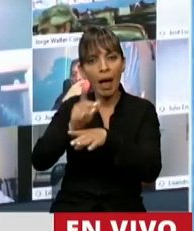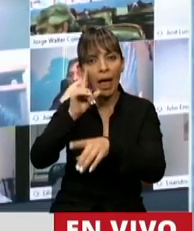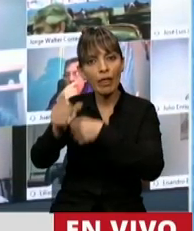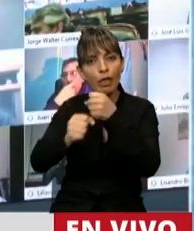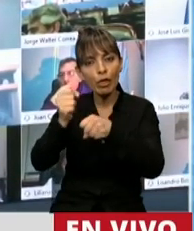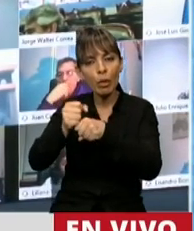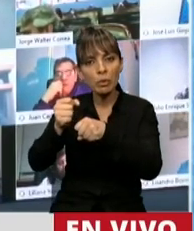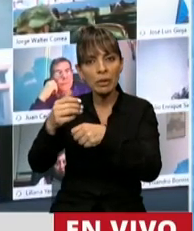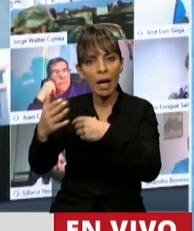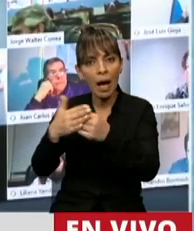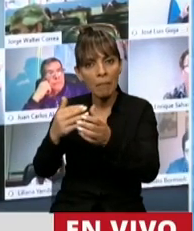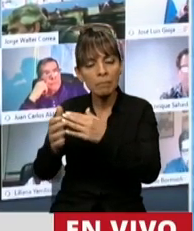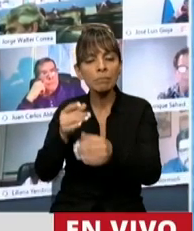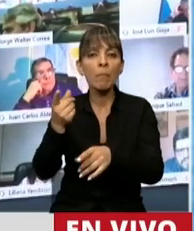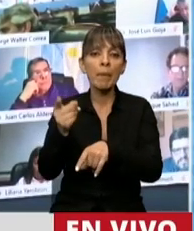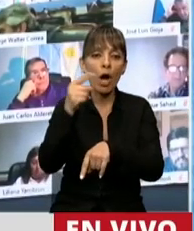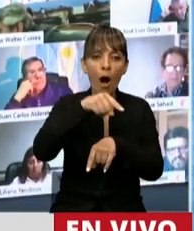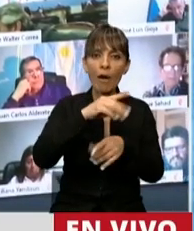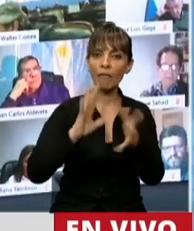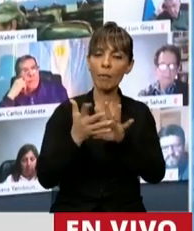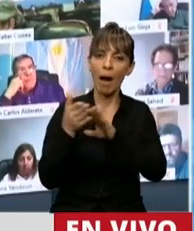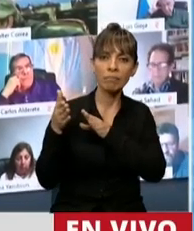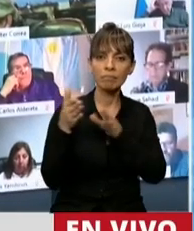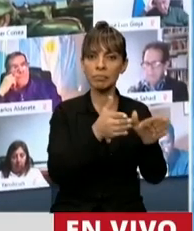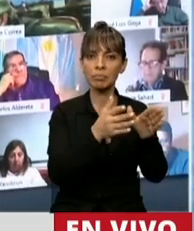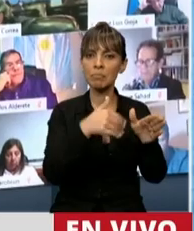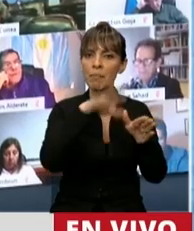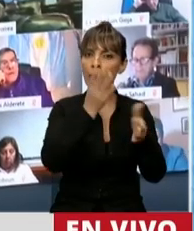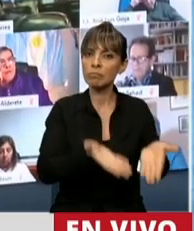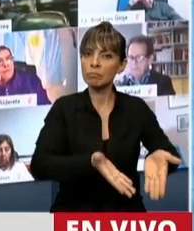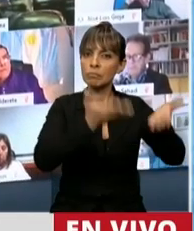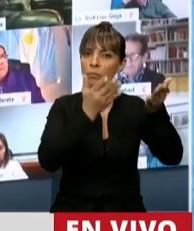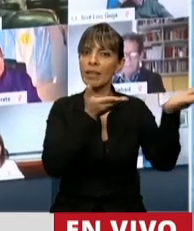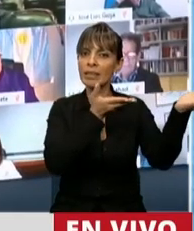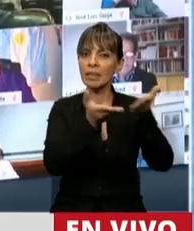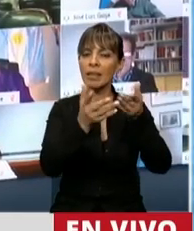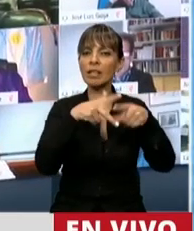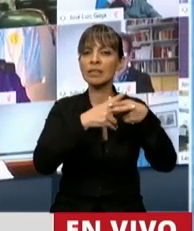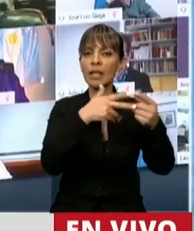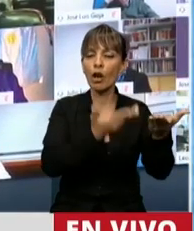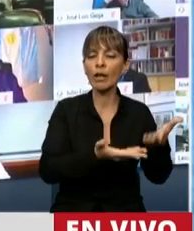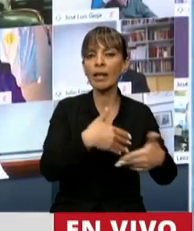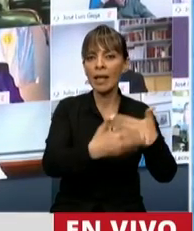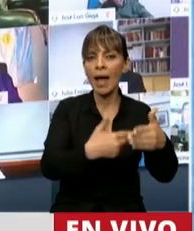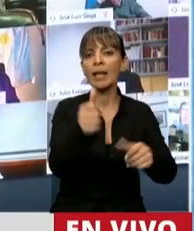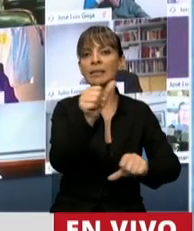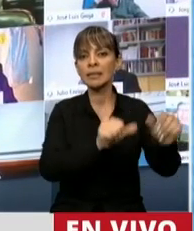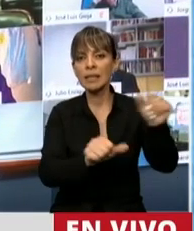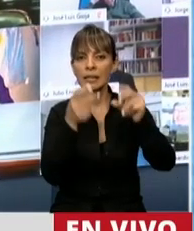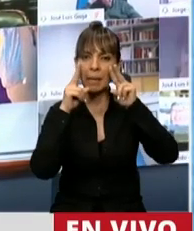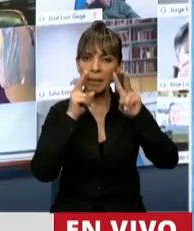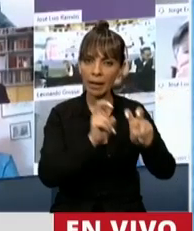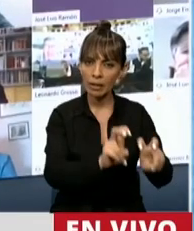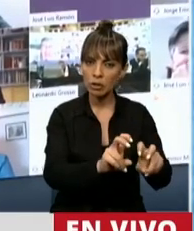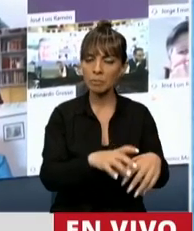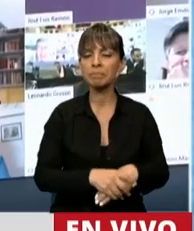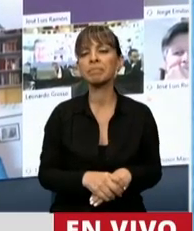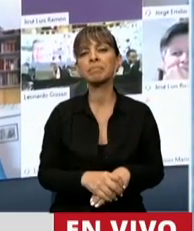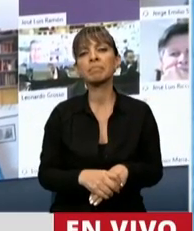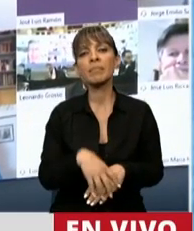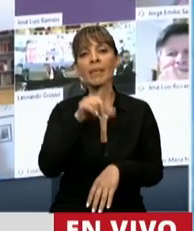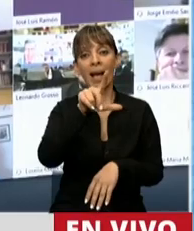la tendencia global está orientada hacia la economía del servicio con incorporación de la tecnología, la ciencia y la investigación. En mi